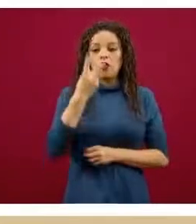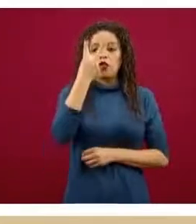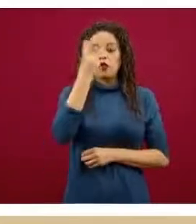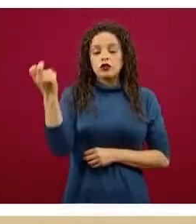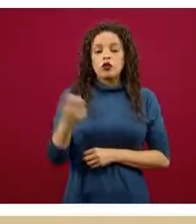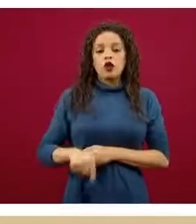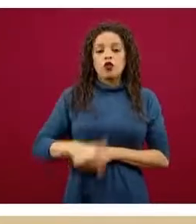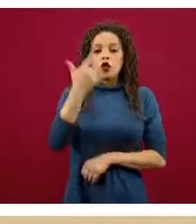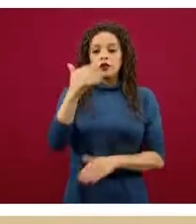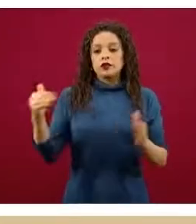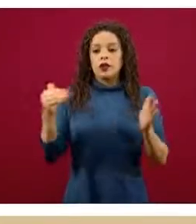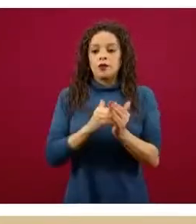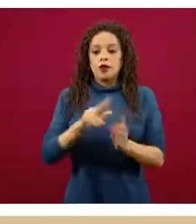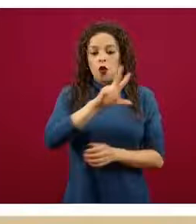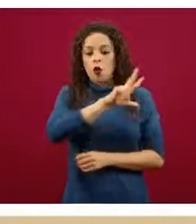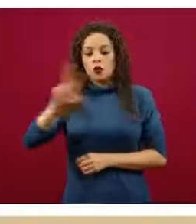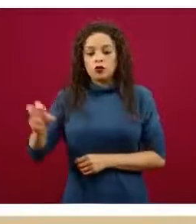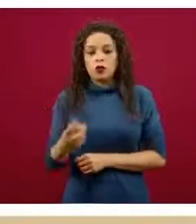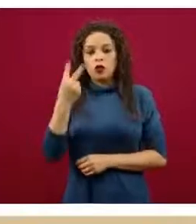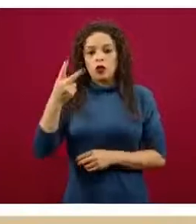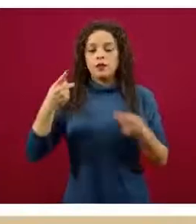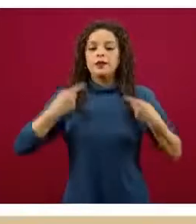212,802 personas.